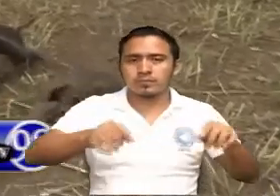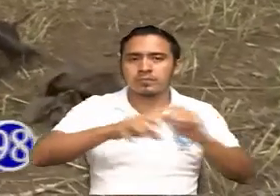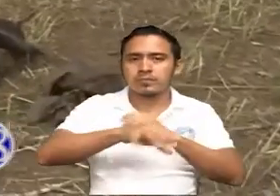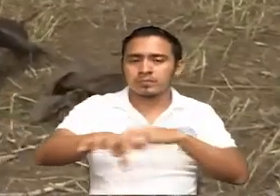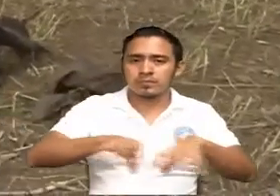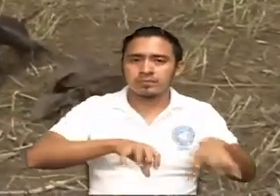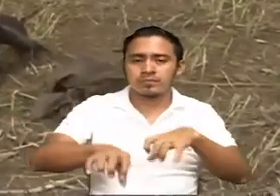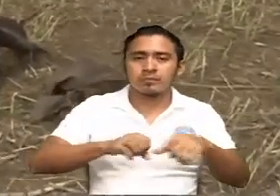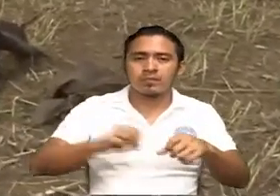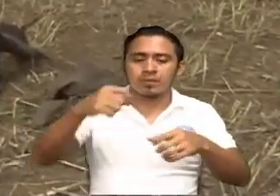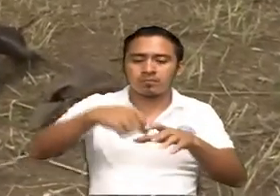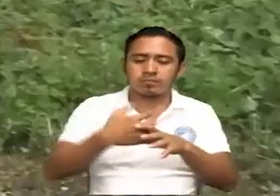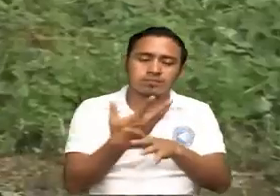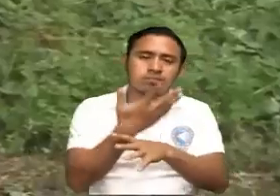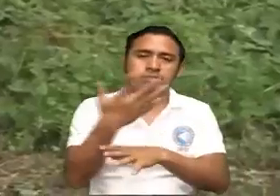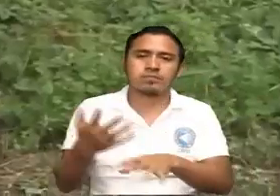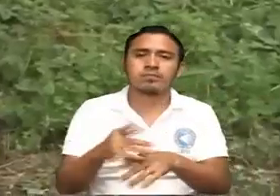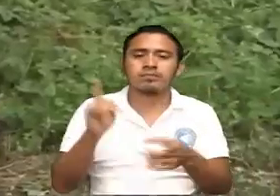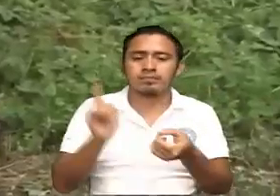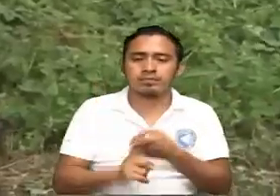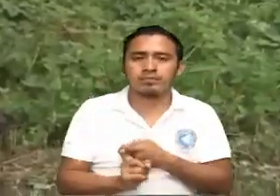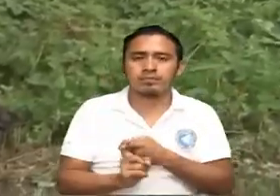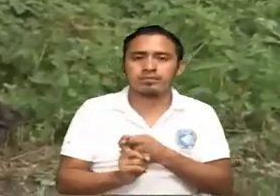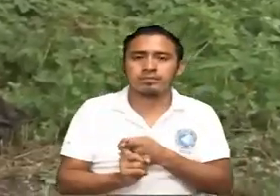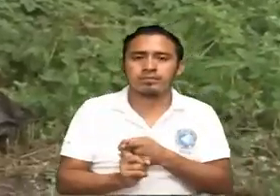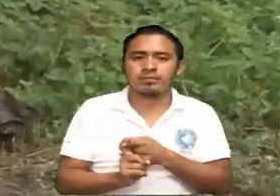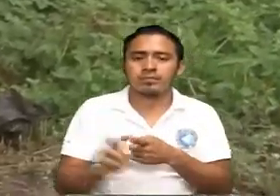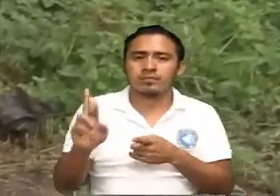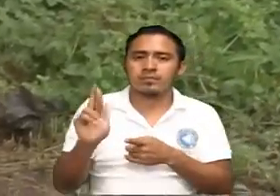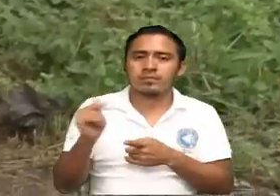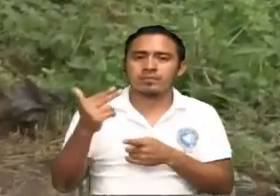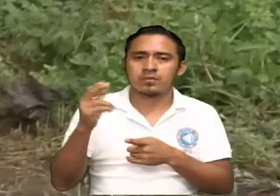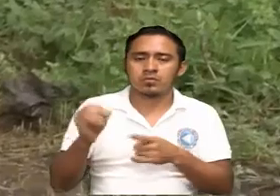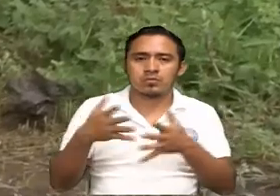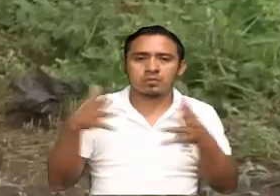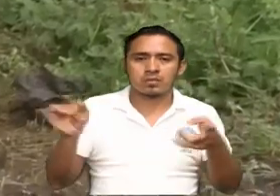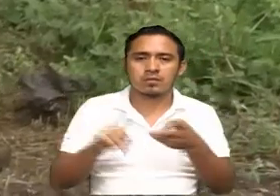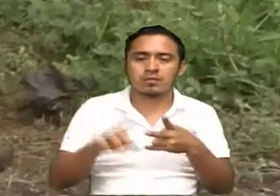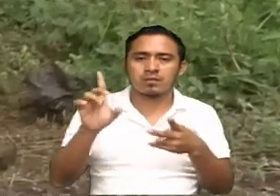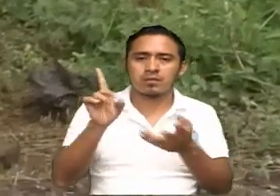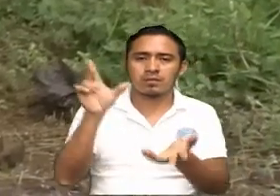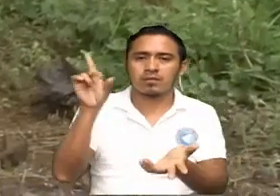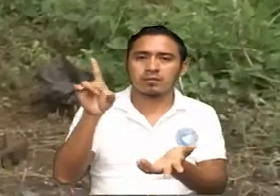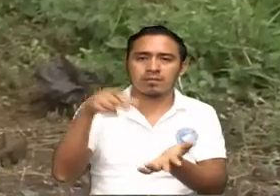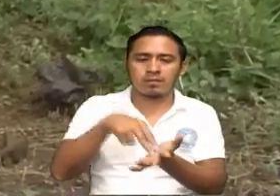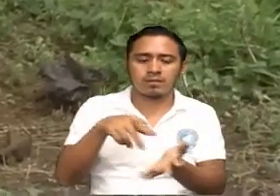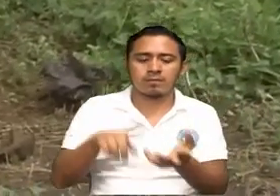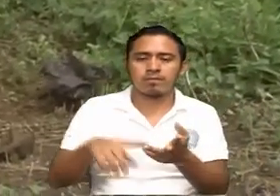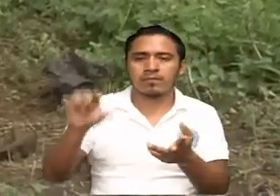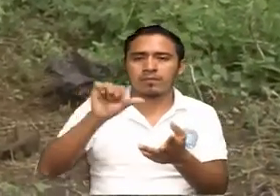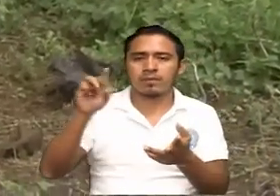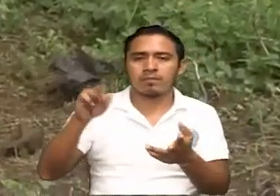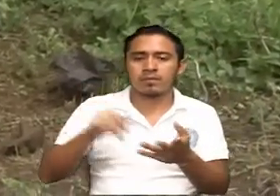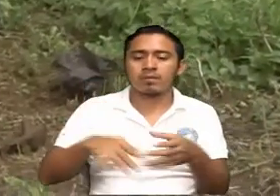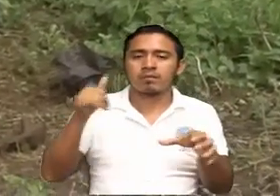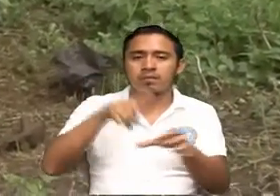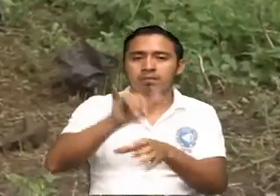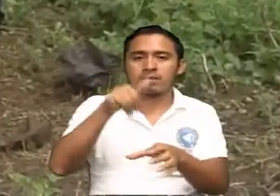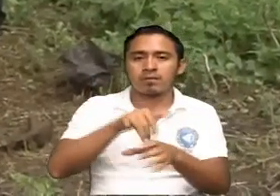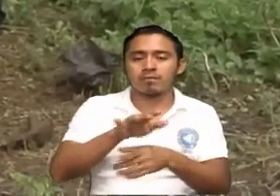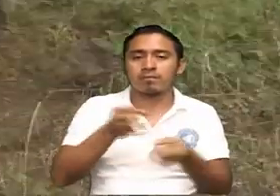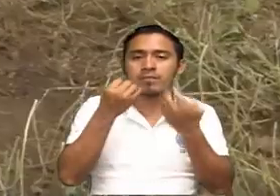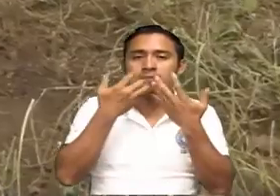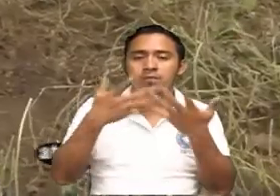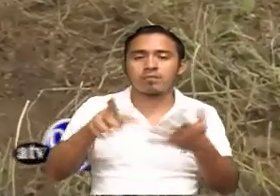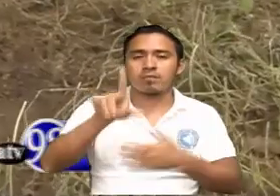de Reforestación, entre ellos en Rancho Grande, La Dalia, El Almirante y Catarina. Con